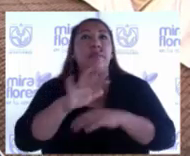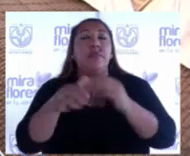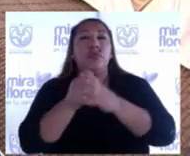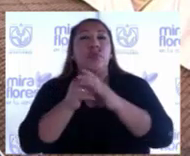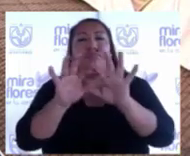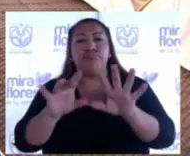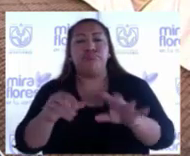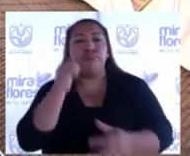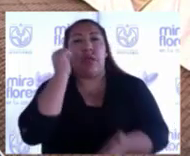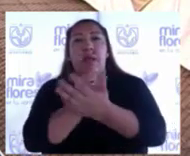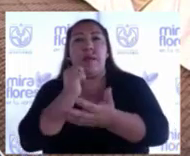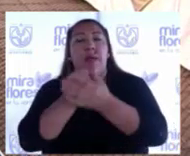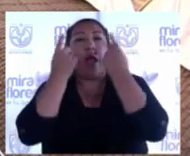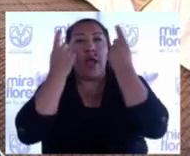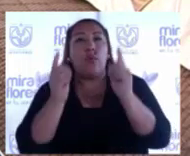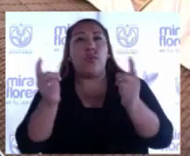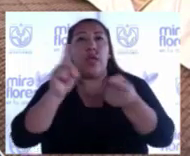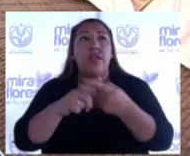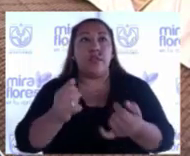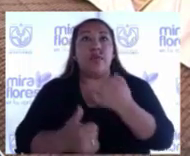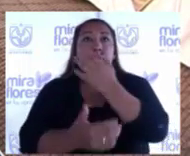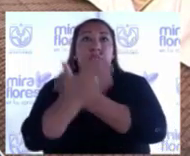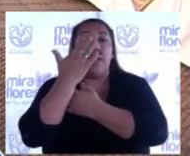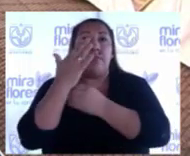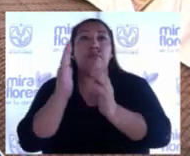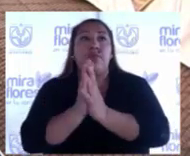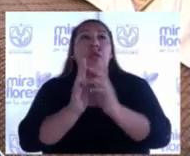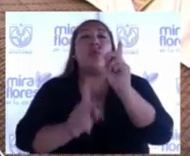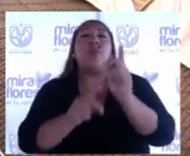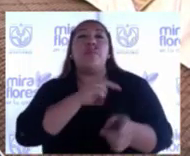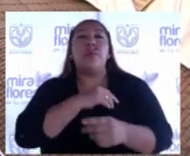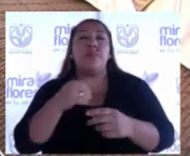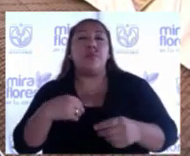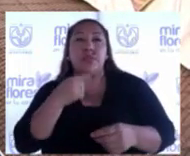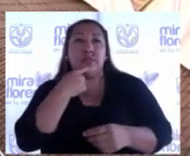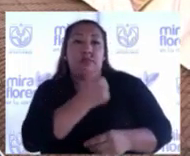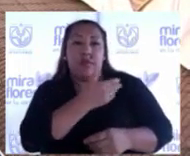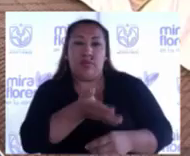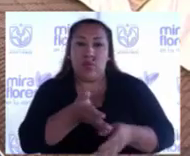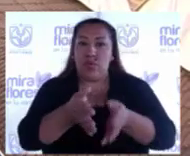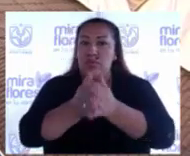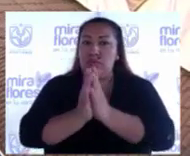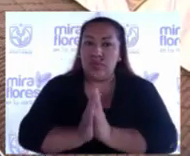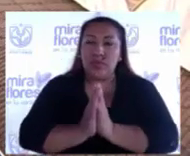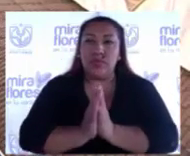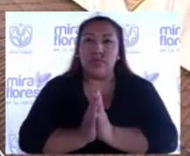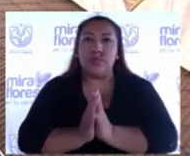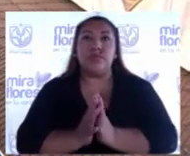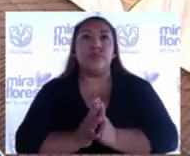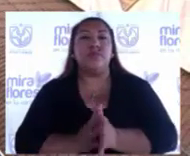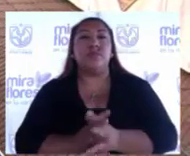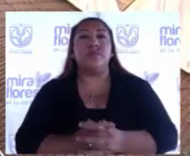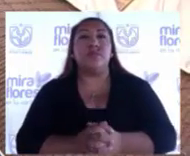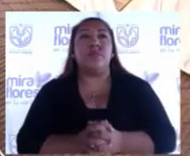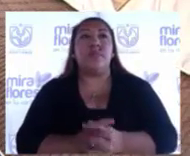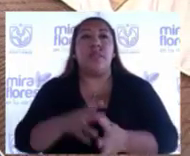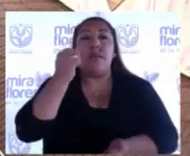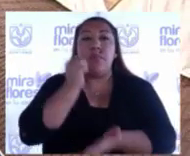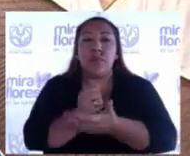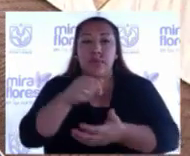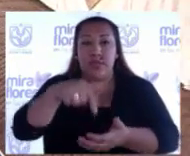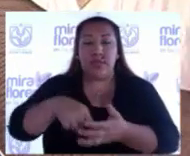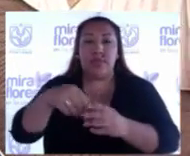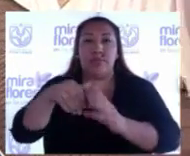ejecución inmediata de los acuerdos tomados esta mañana. Aquellos miembros que estén a favor de aprobar